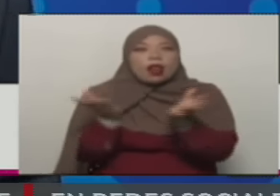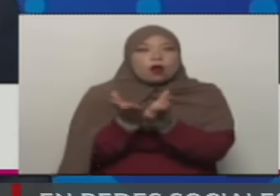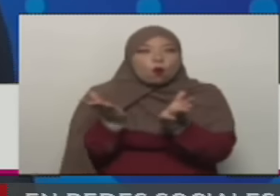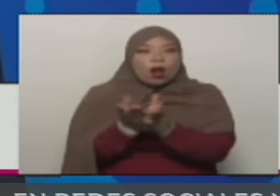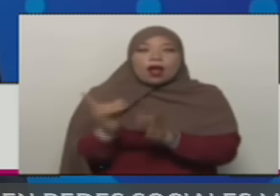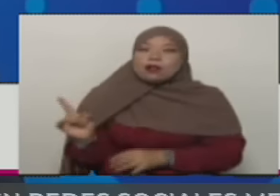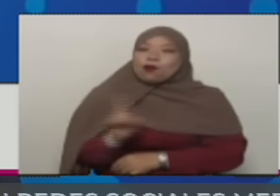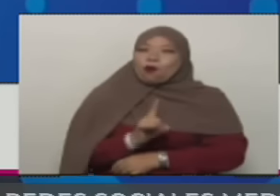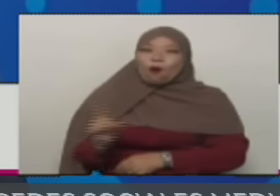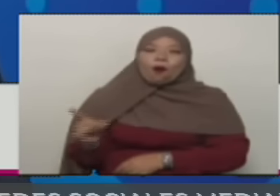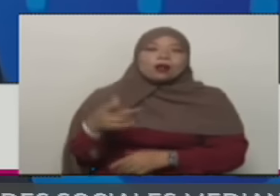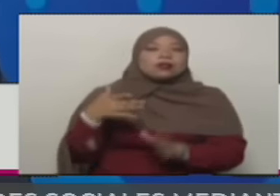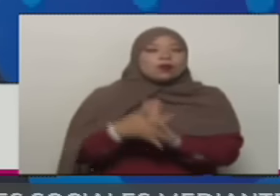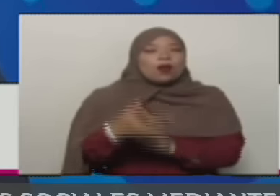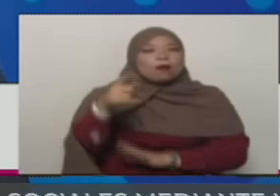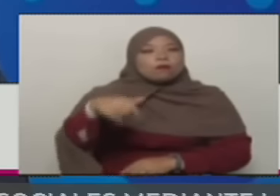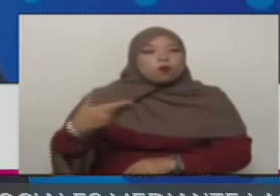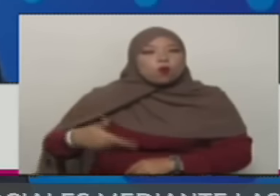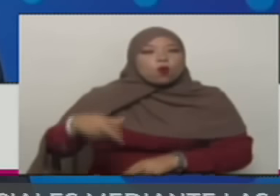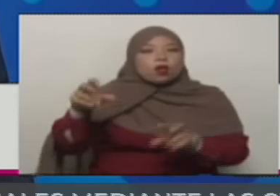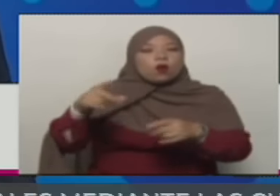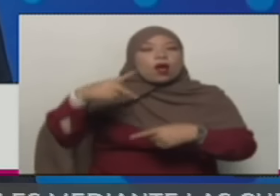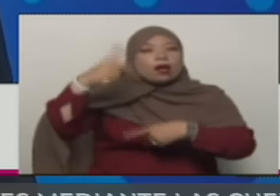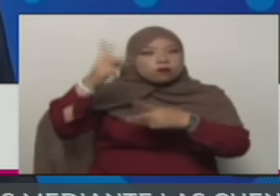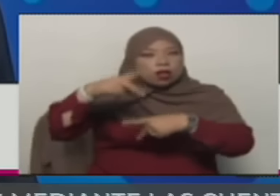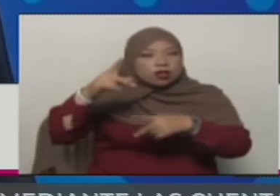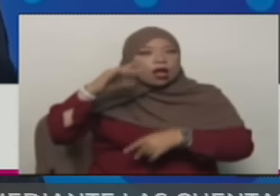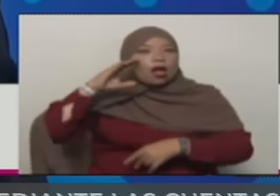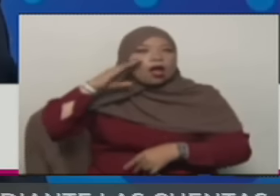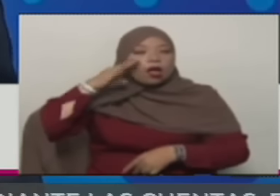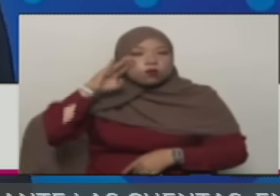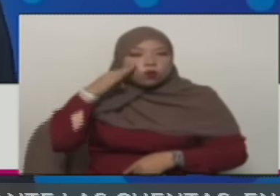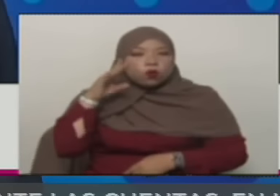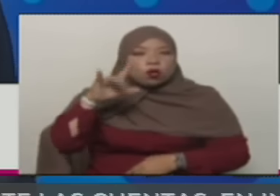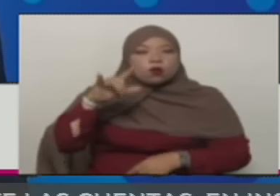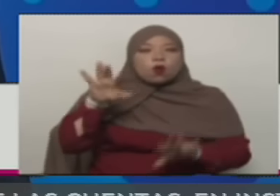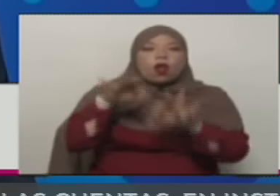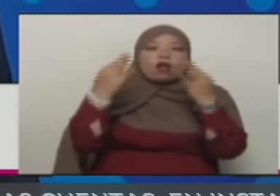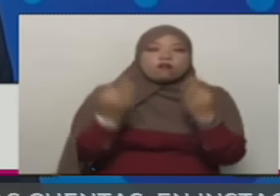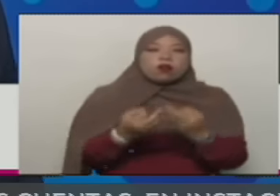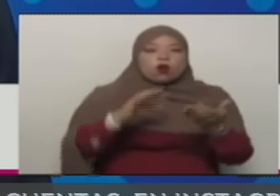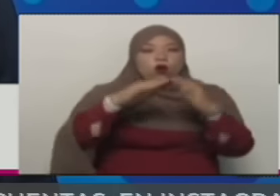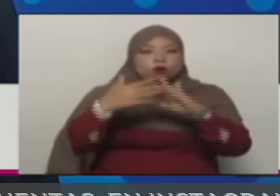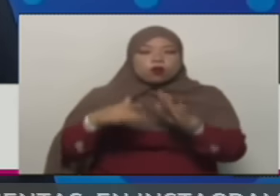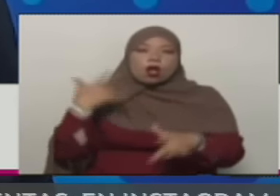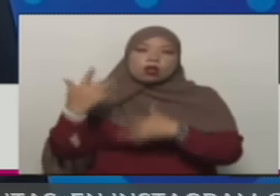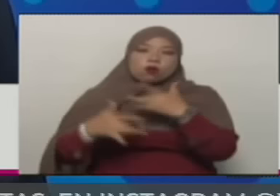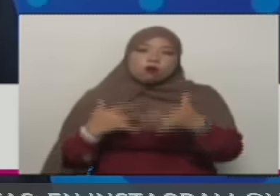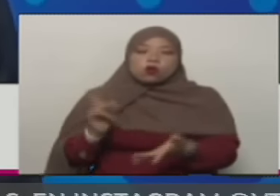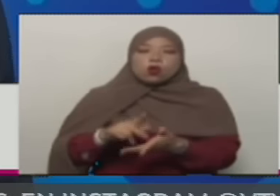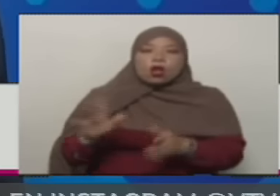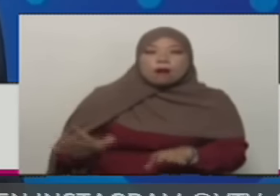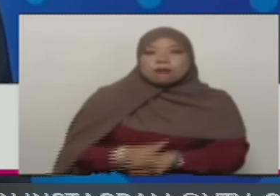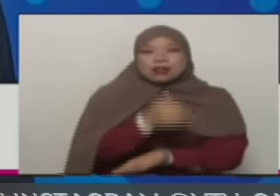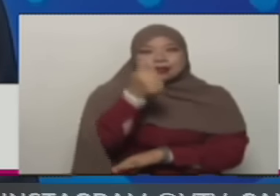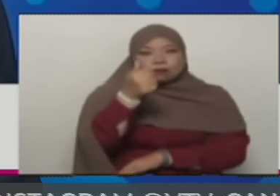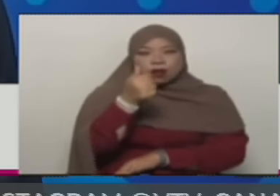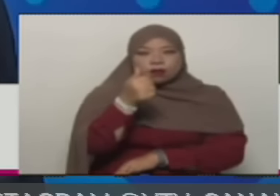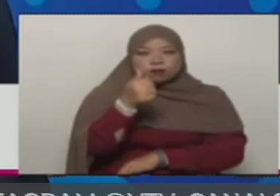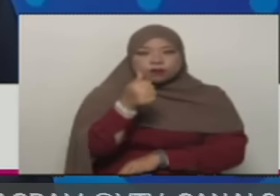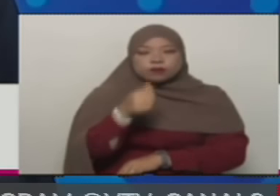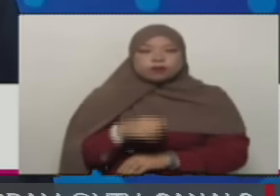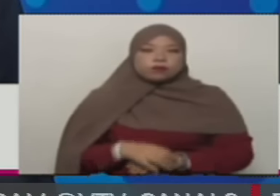menos con el papel que juegan las nuevas tecnologías, las redes sociales. Por lo tanto, la familia y la comunidad deben ser un actor fundamental. Y el otro